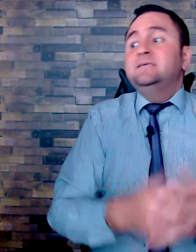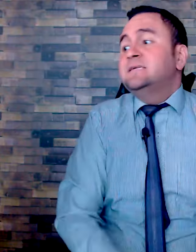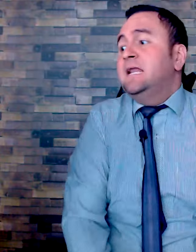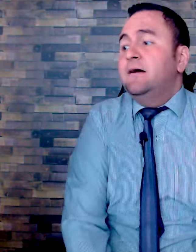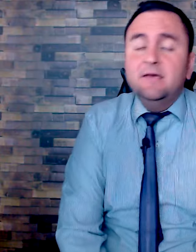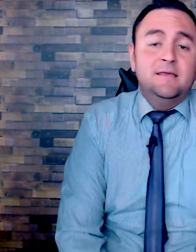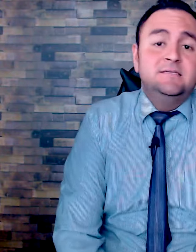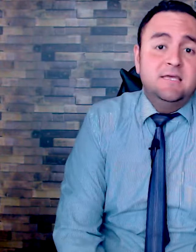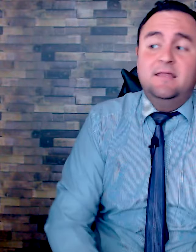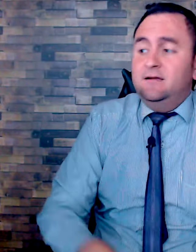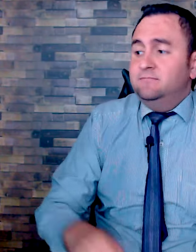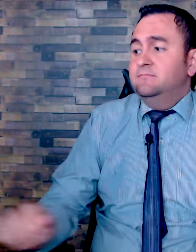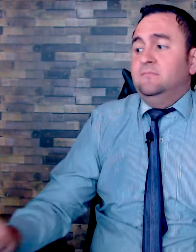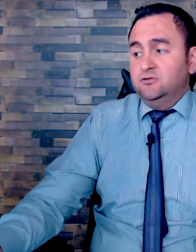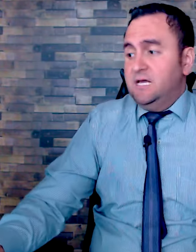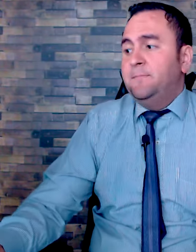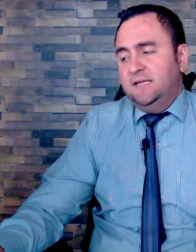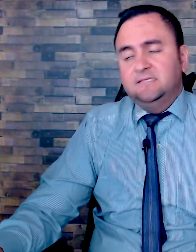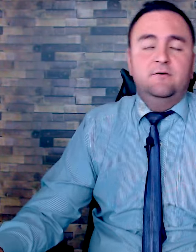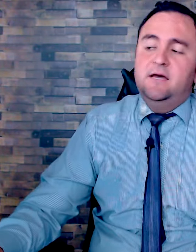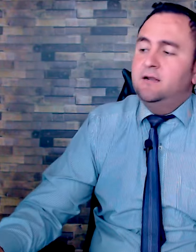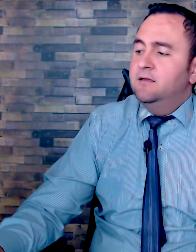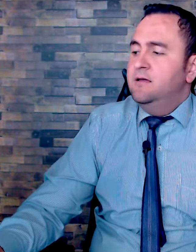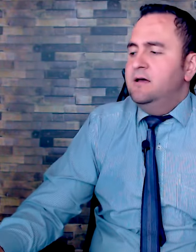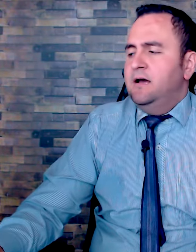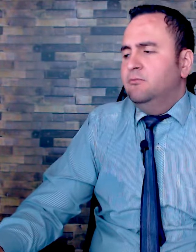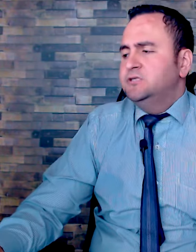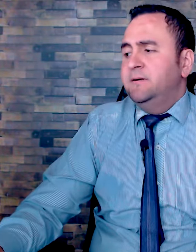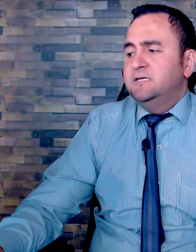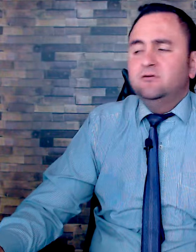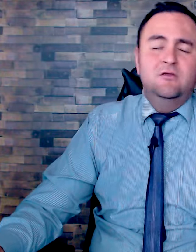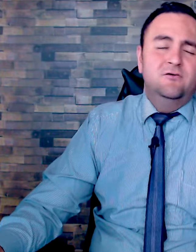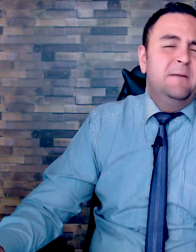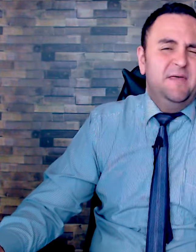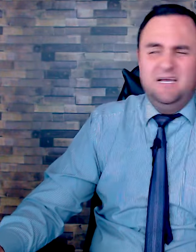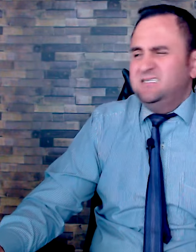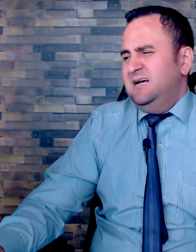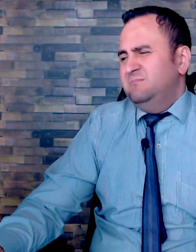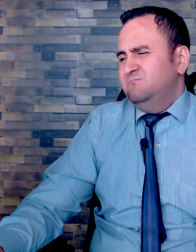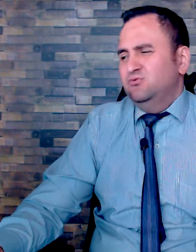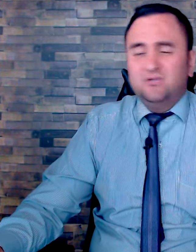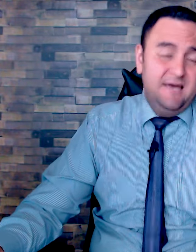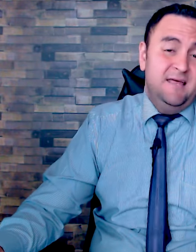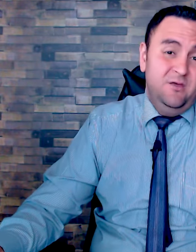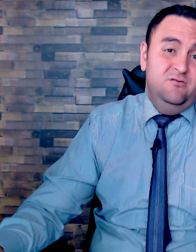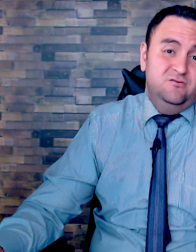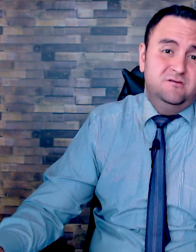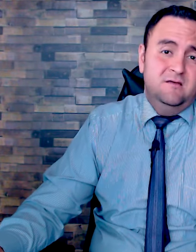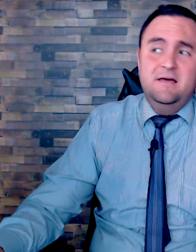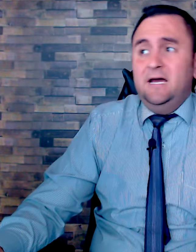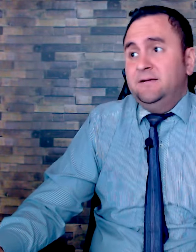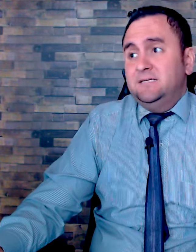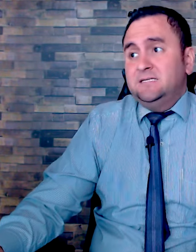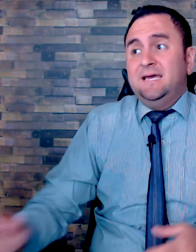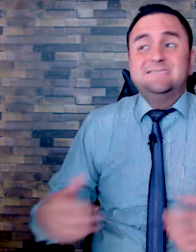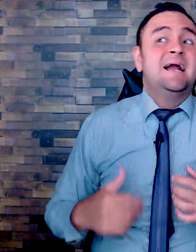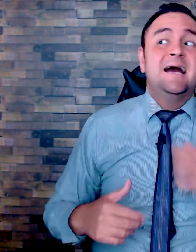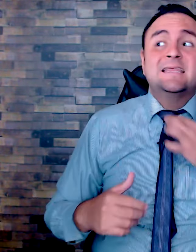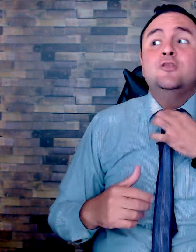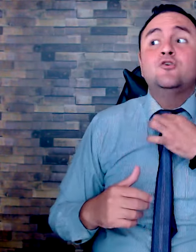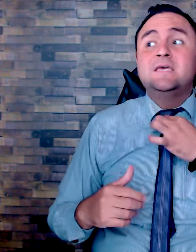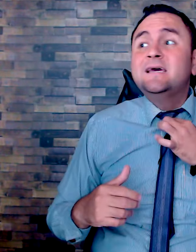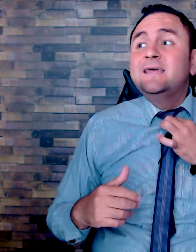Hay veces que en la vida cristiana nos da pereza orar. Hay muchas veces donde nos da pereza buscar a Dios. Hay veces que